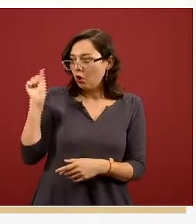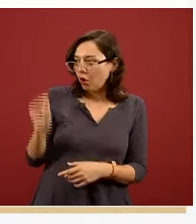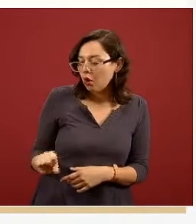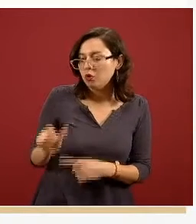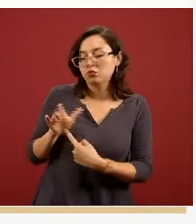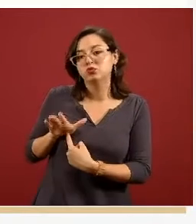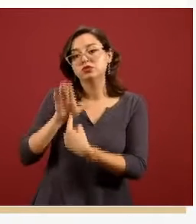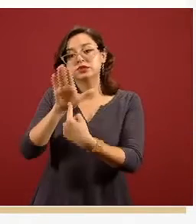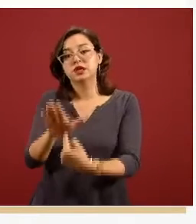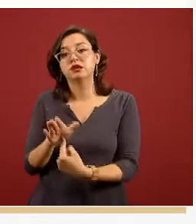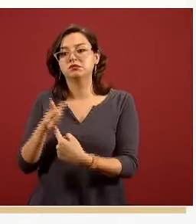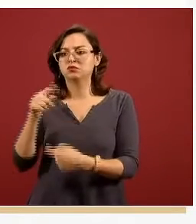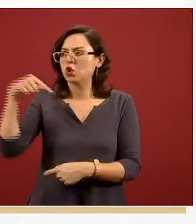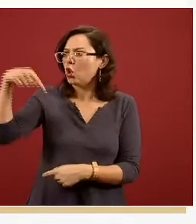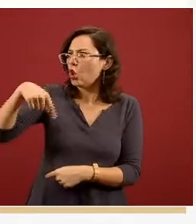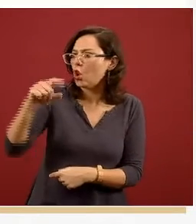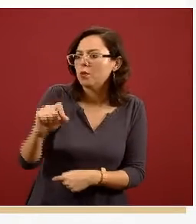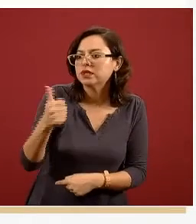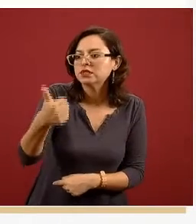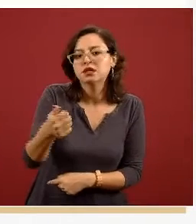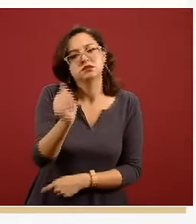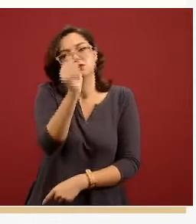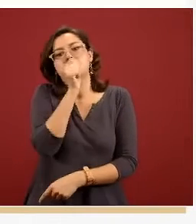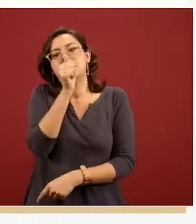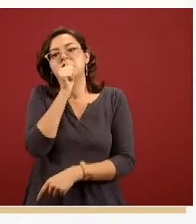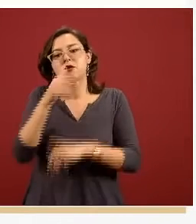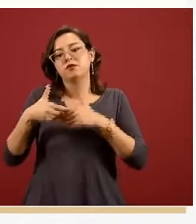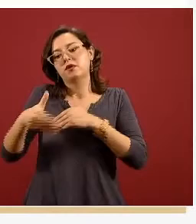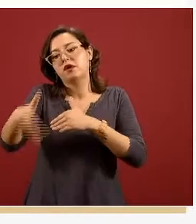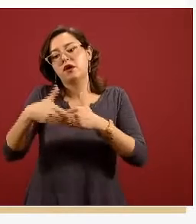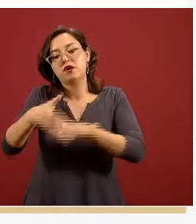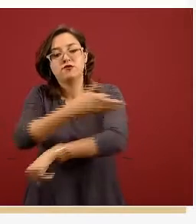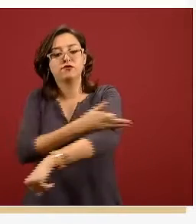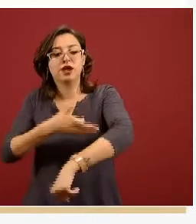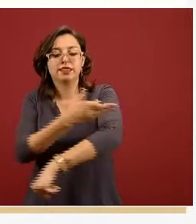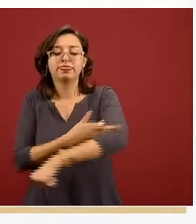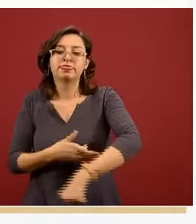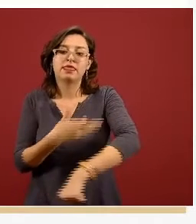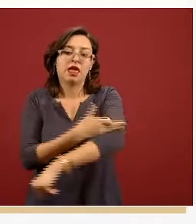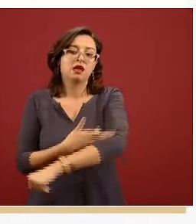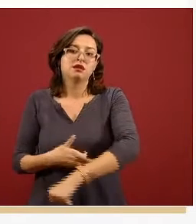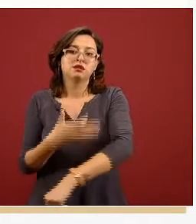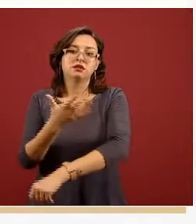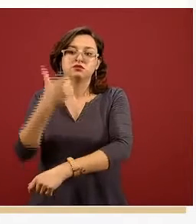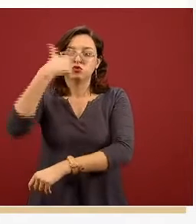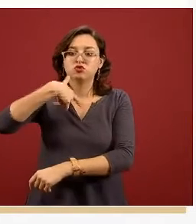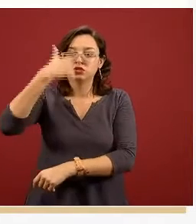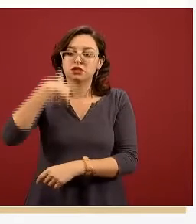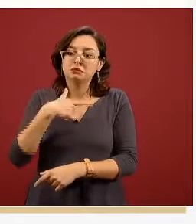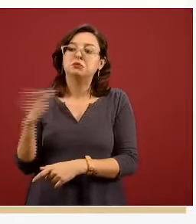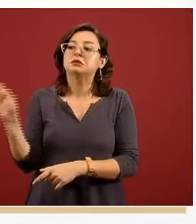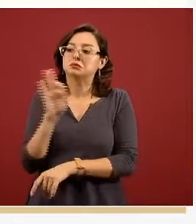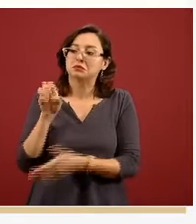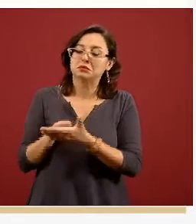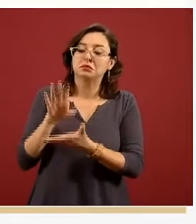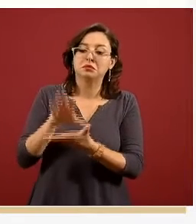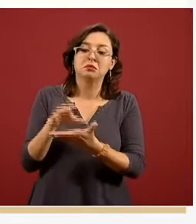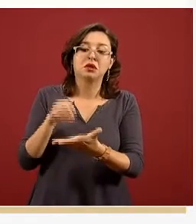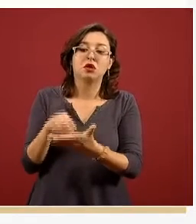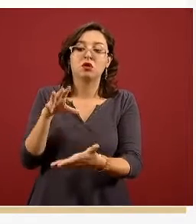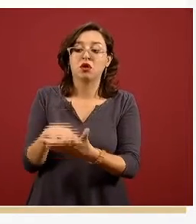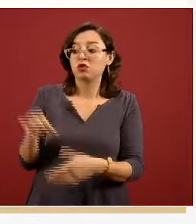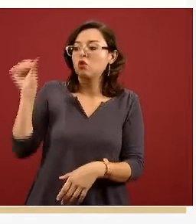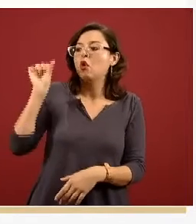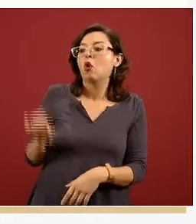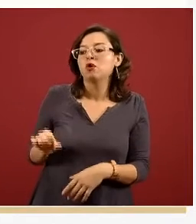caminando, todavía hay unidades que en este momento pueden estar reportando y subiendo su su notificación, por lo tanto el de hoy se